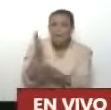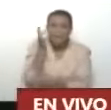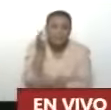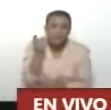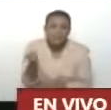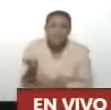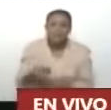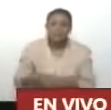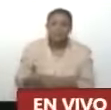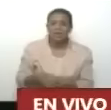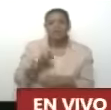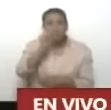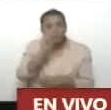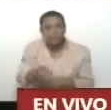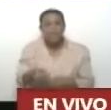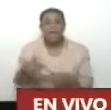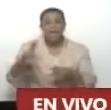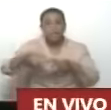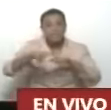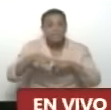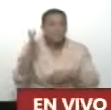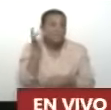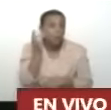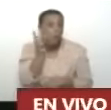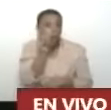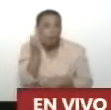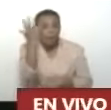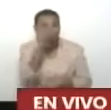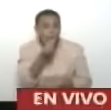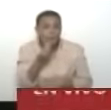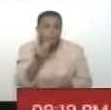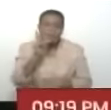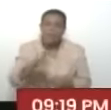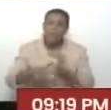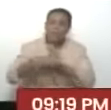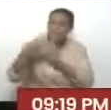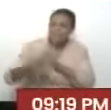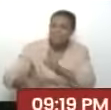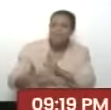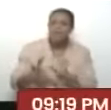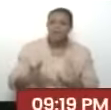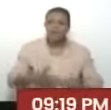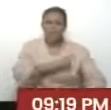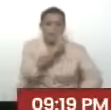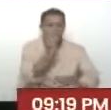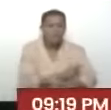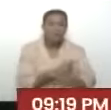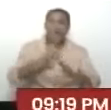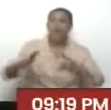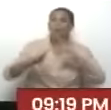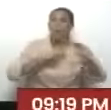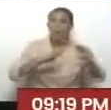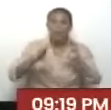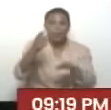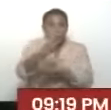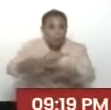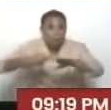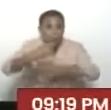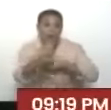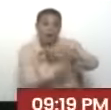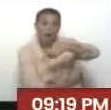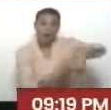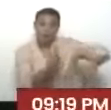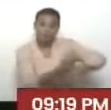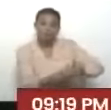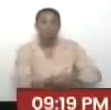Alexandra. Nosotros, los niños y niñas y adolescentes, también tenemos la fuerza y el poder dentro de un gobierno